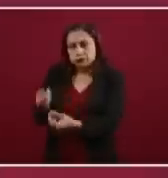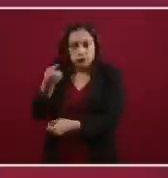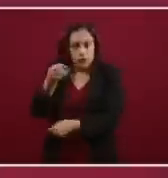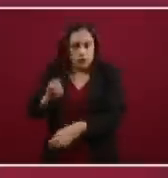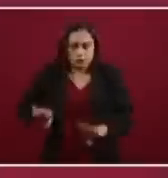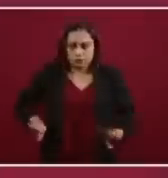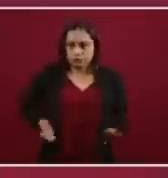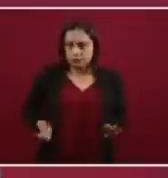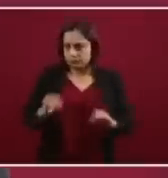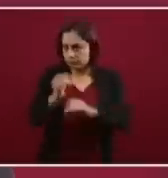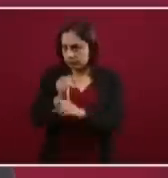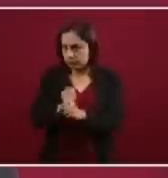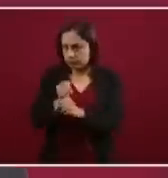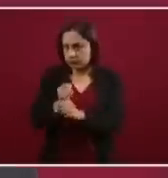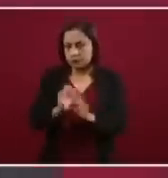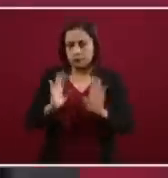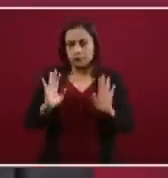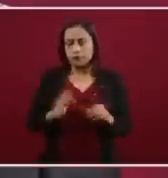El caso de